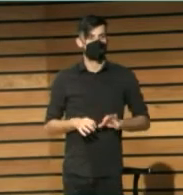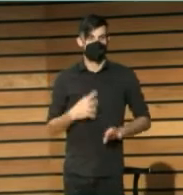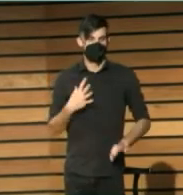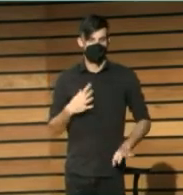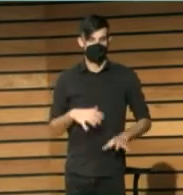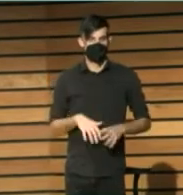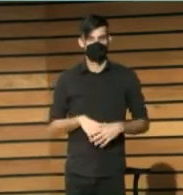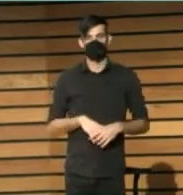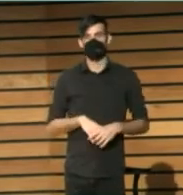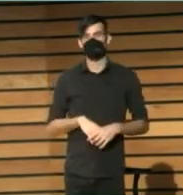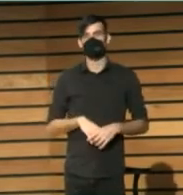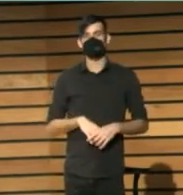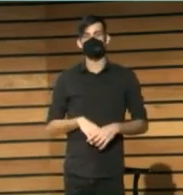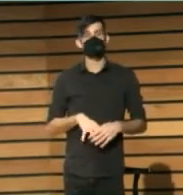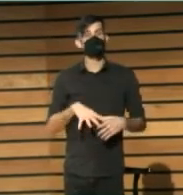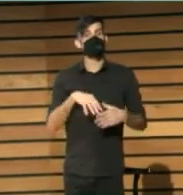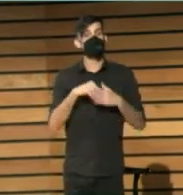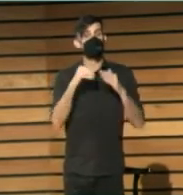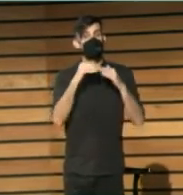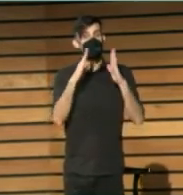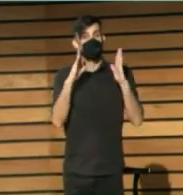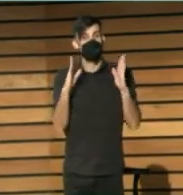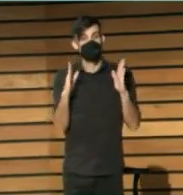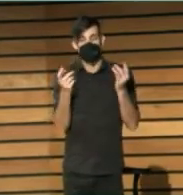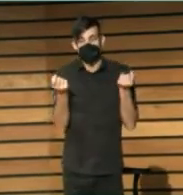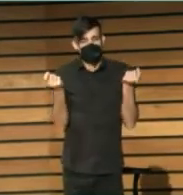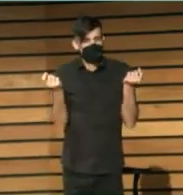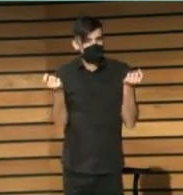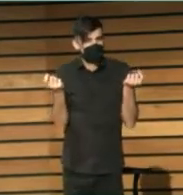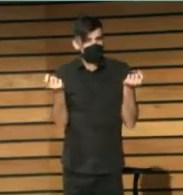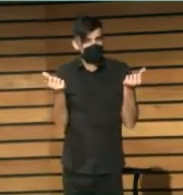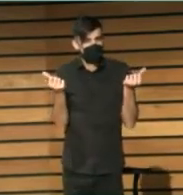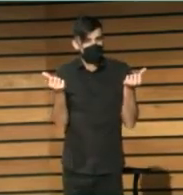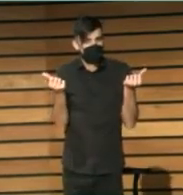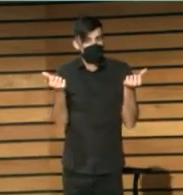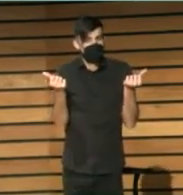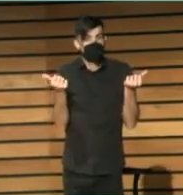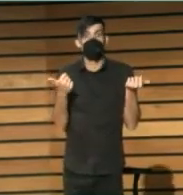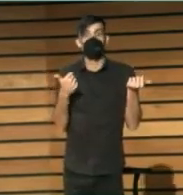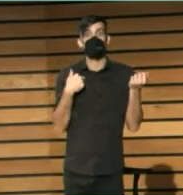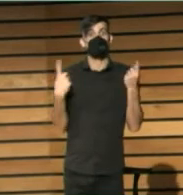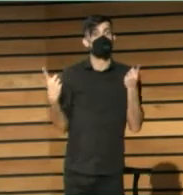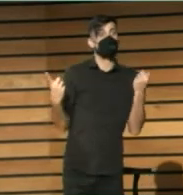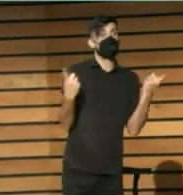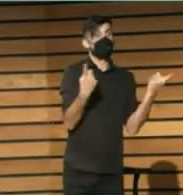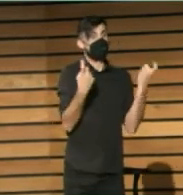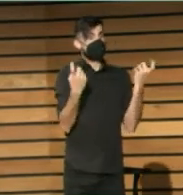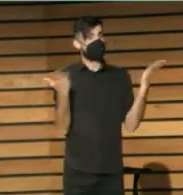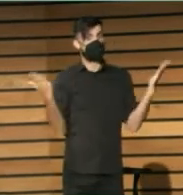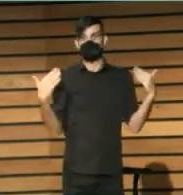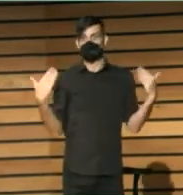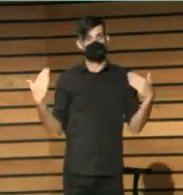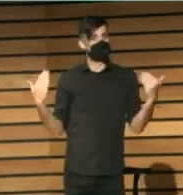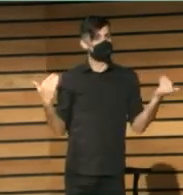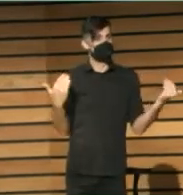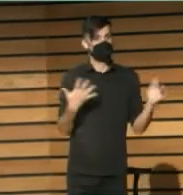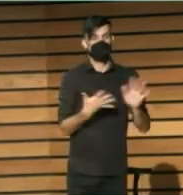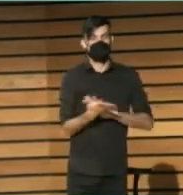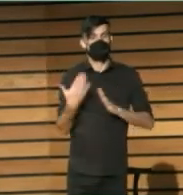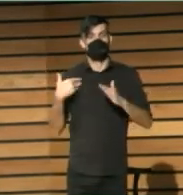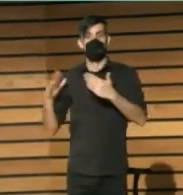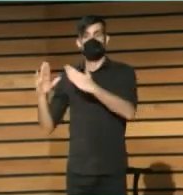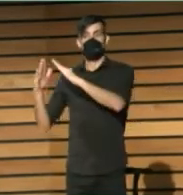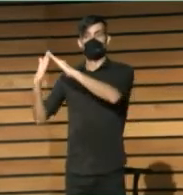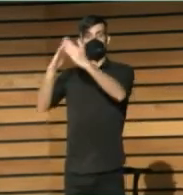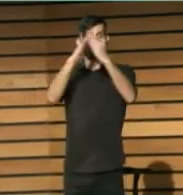En casa no había casi nada y tampoco faltaba nada. Eso era algo que ocurría en todas las casas